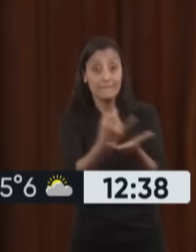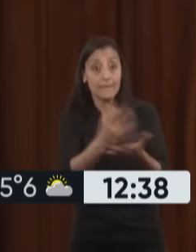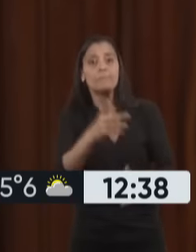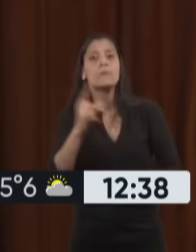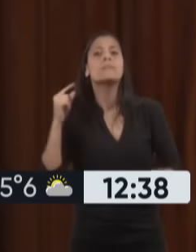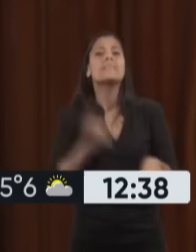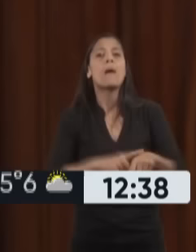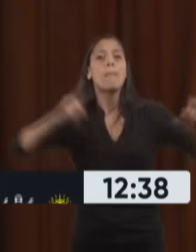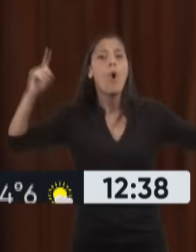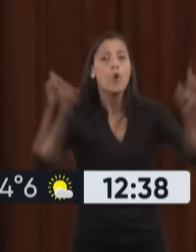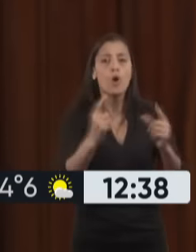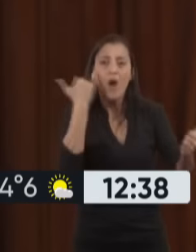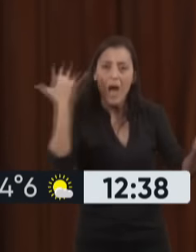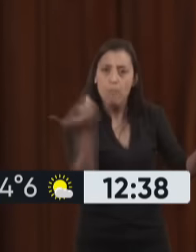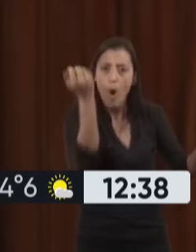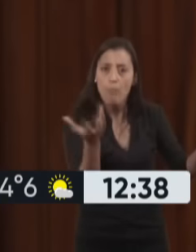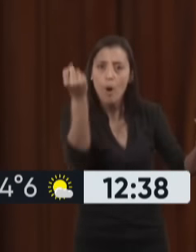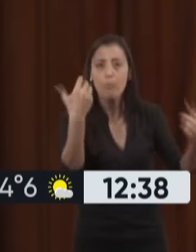poco tiempo.